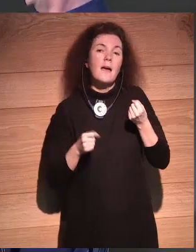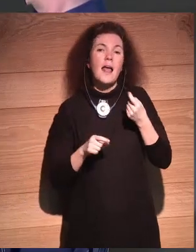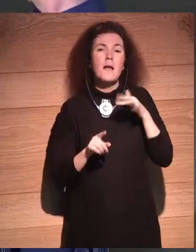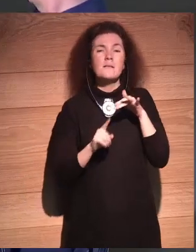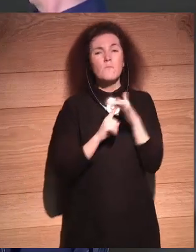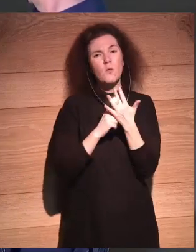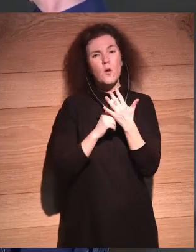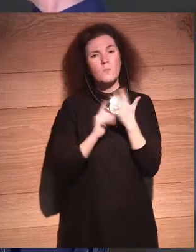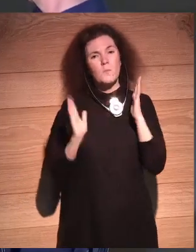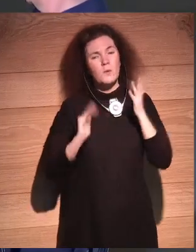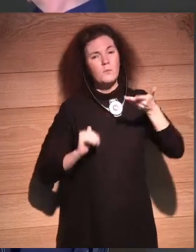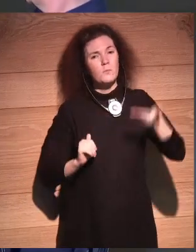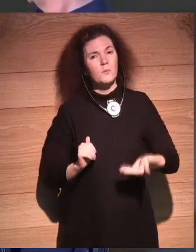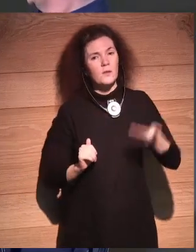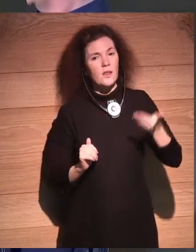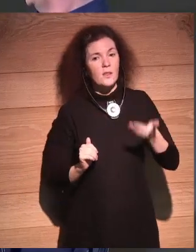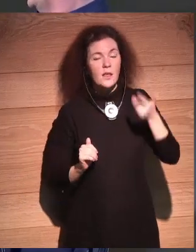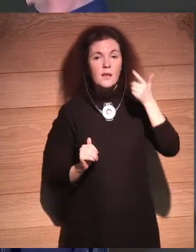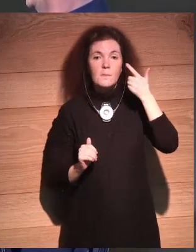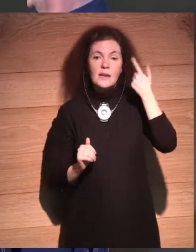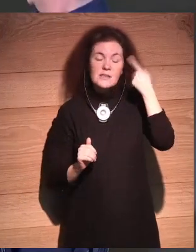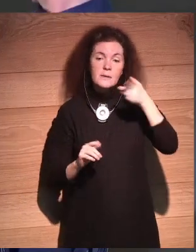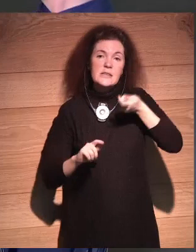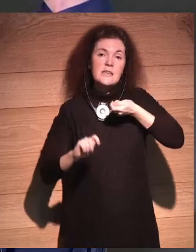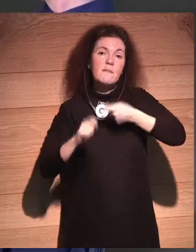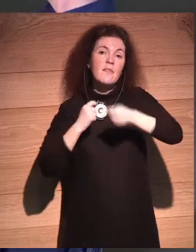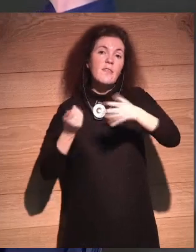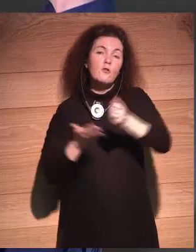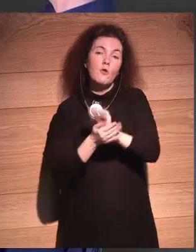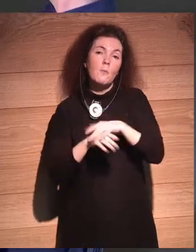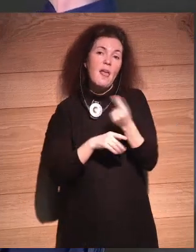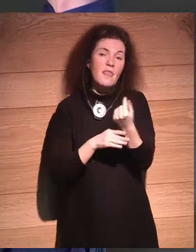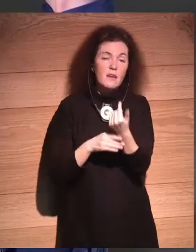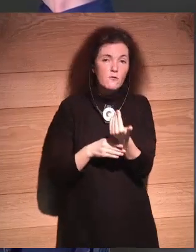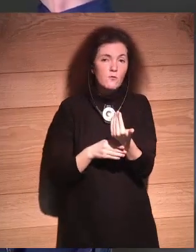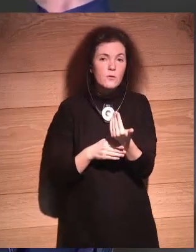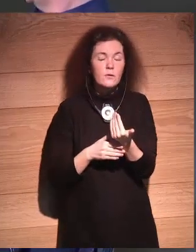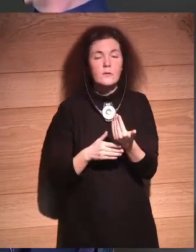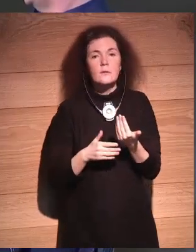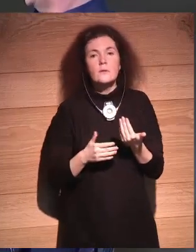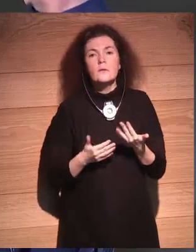existenciales, para saber si lo vamos a vender todo por dinero,